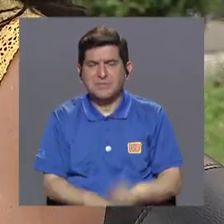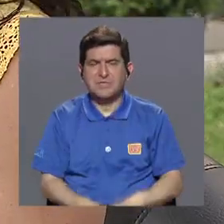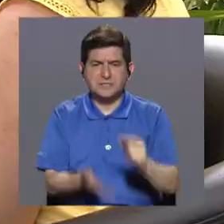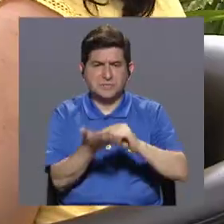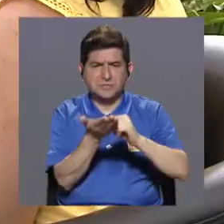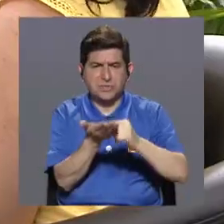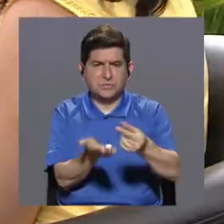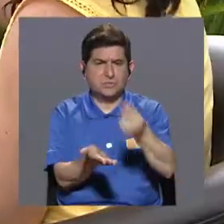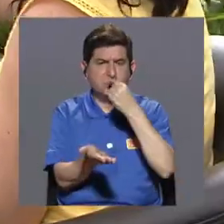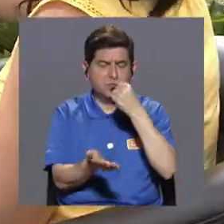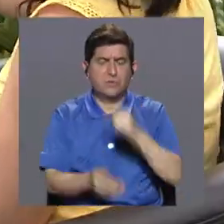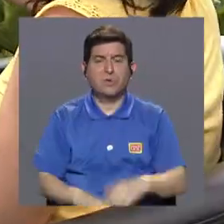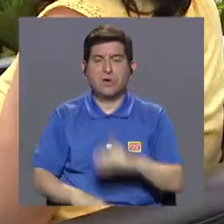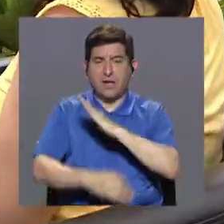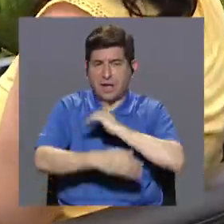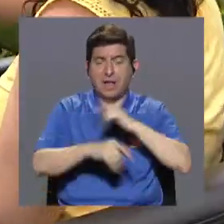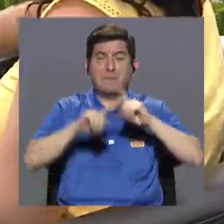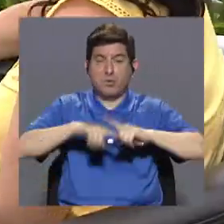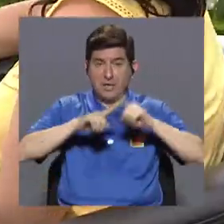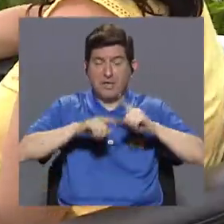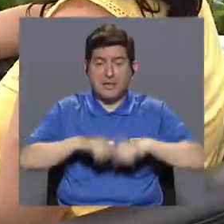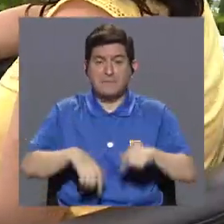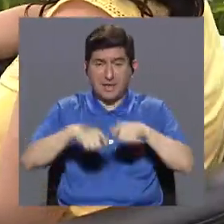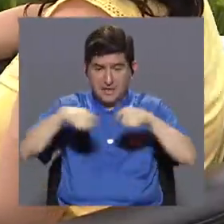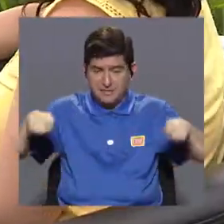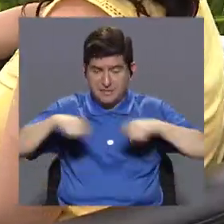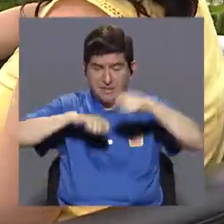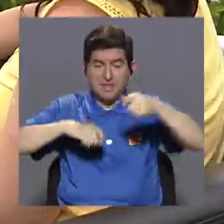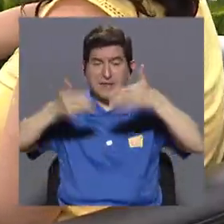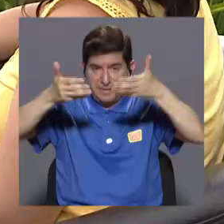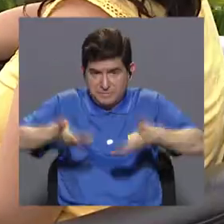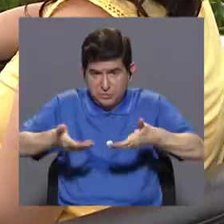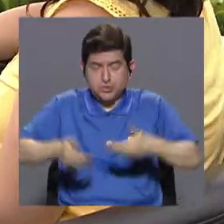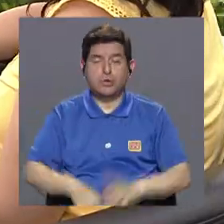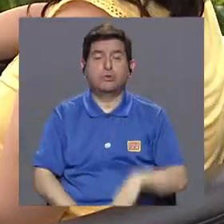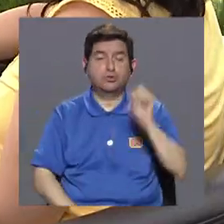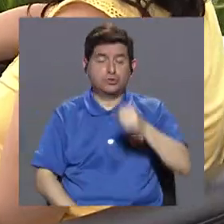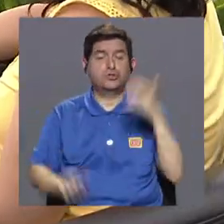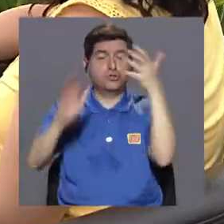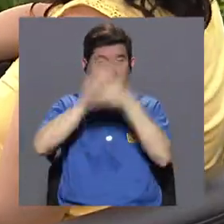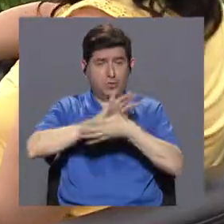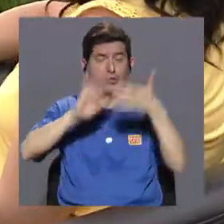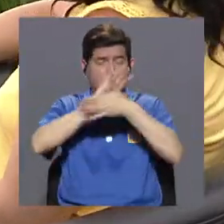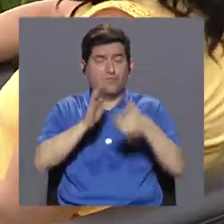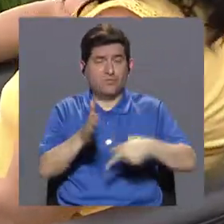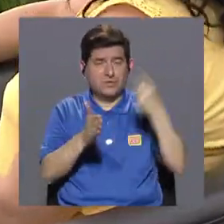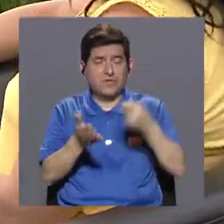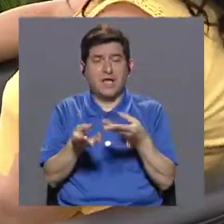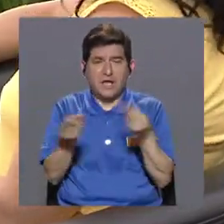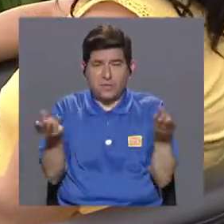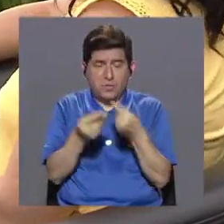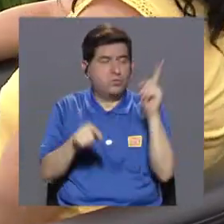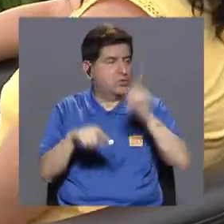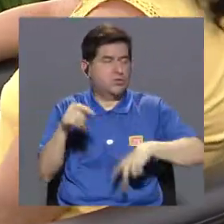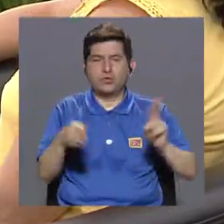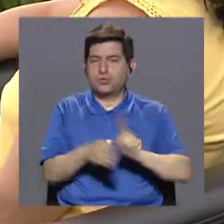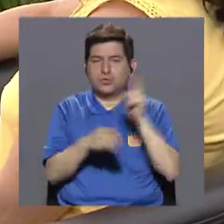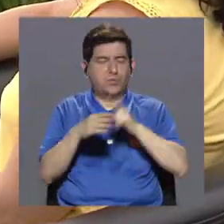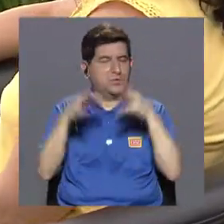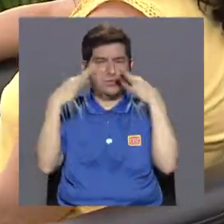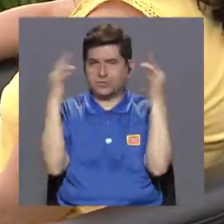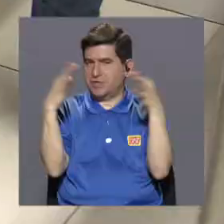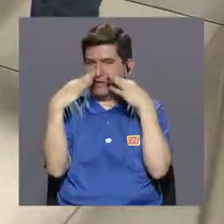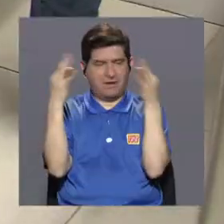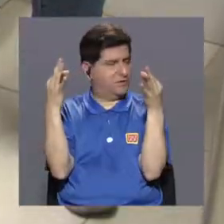mascotas, por sí. lo que me estaba diciendo que depende del tamaño. Exacto. A veces pasa que confunden, digamos, hay algunos productos que no se pueden usar